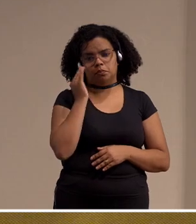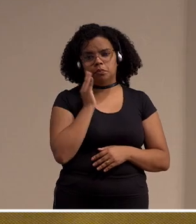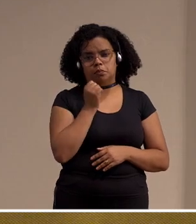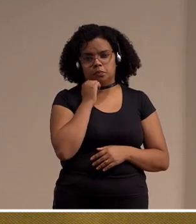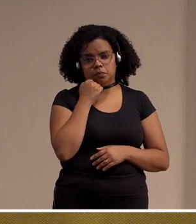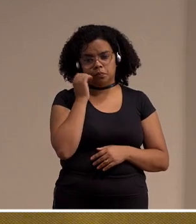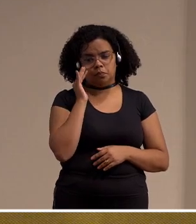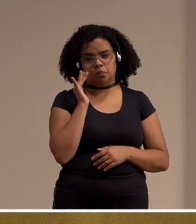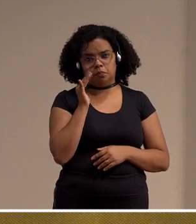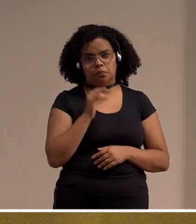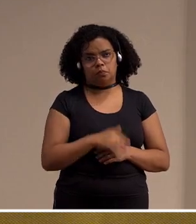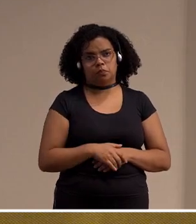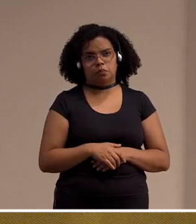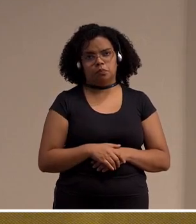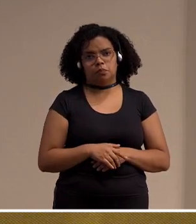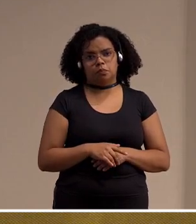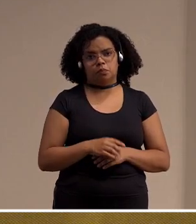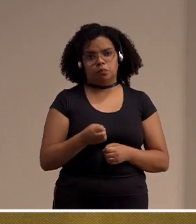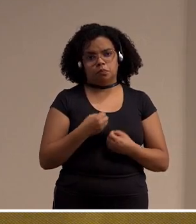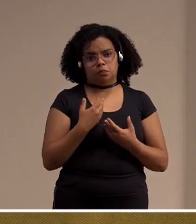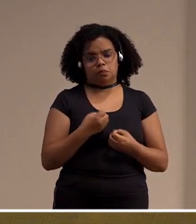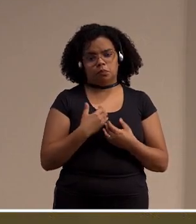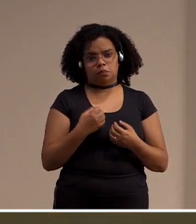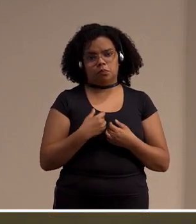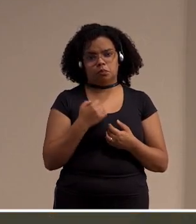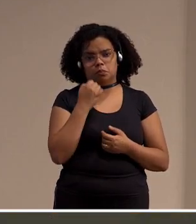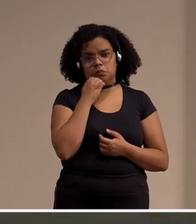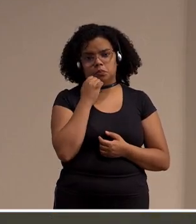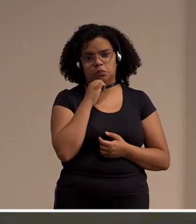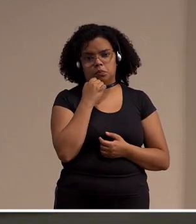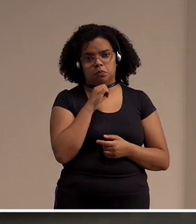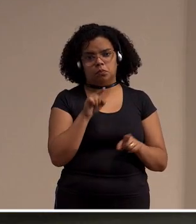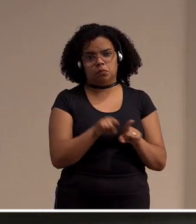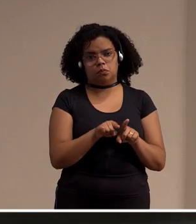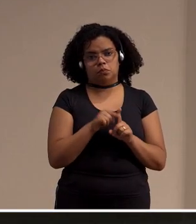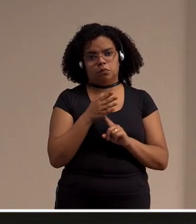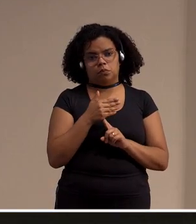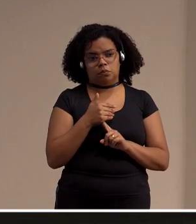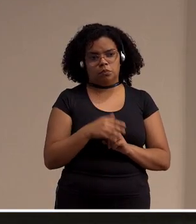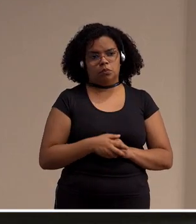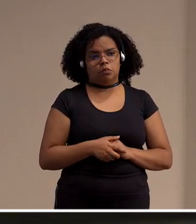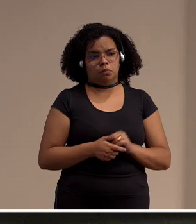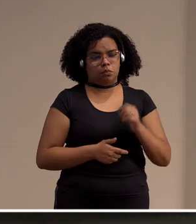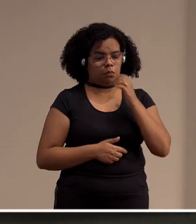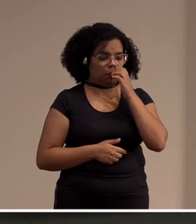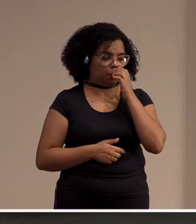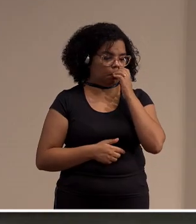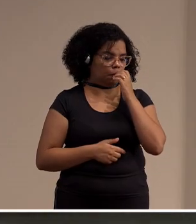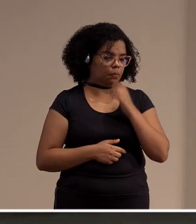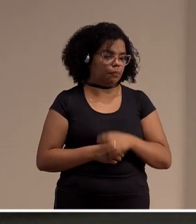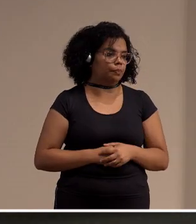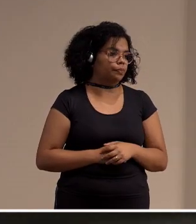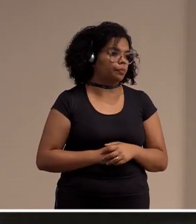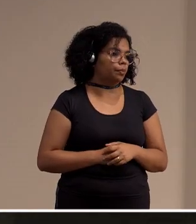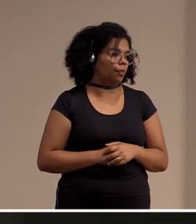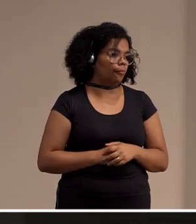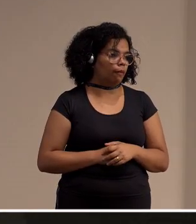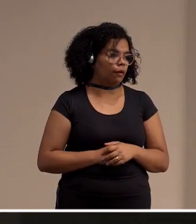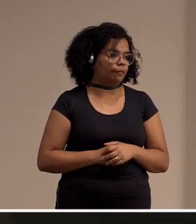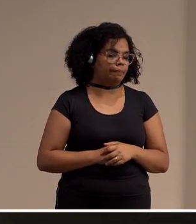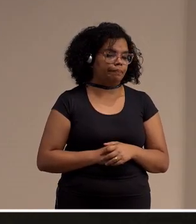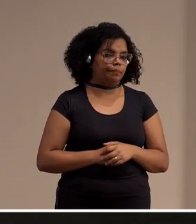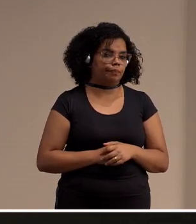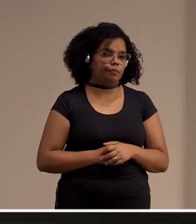a poetización de ciencia y técnica. Mas y eso siempre hizo a ficción científica como un género